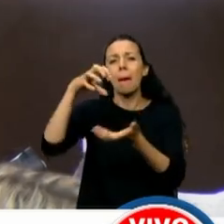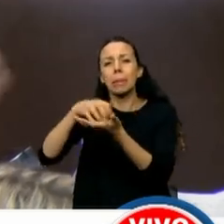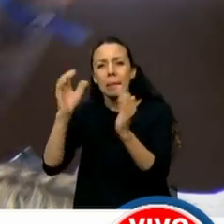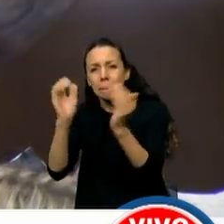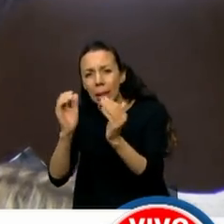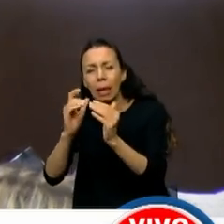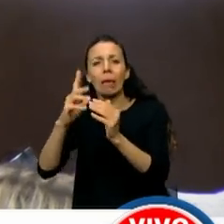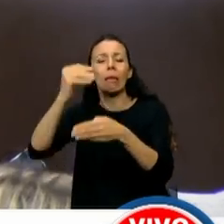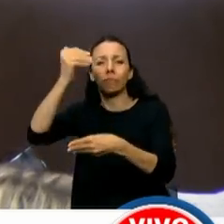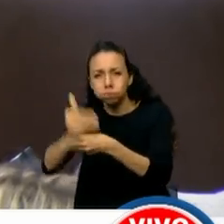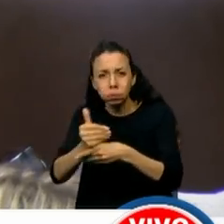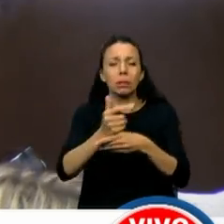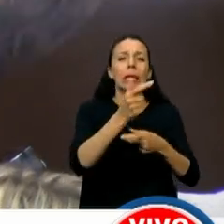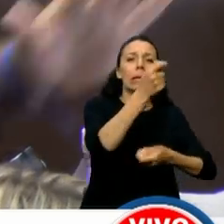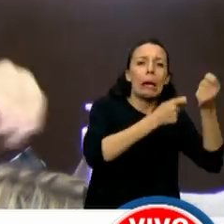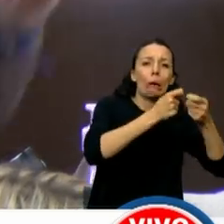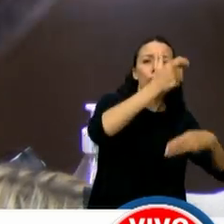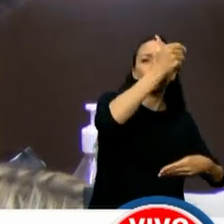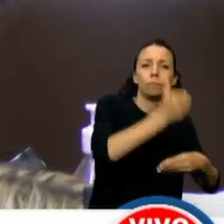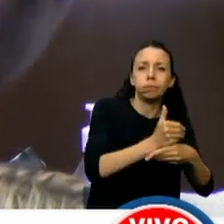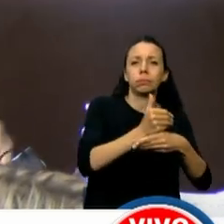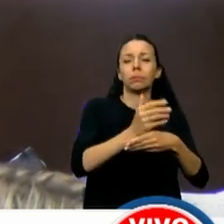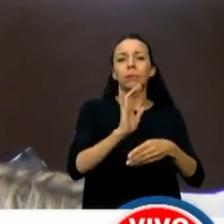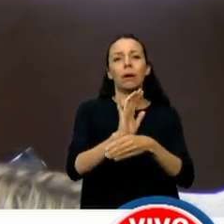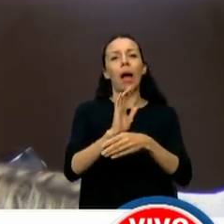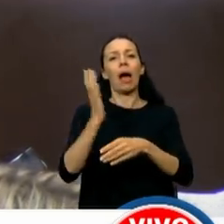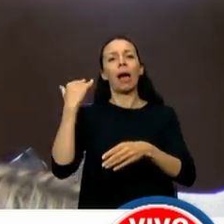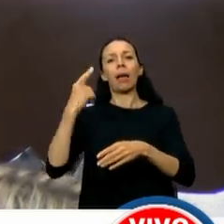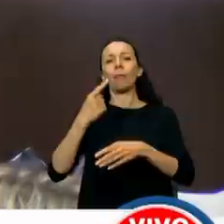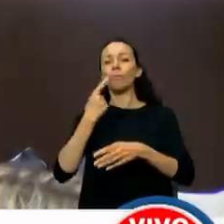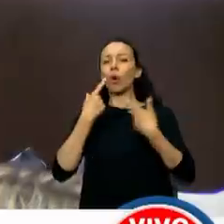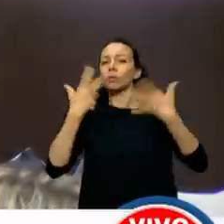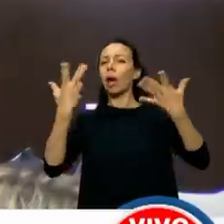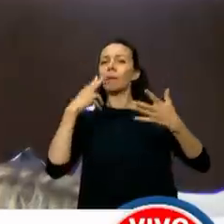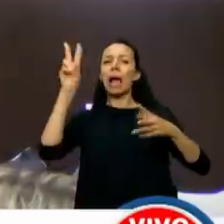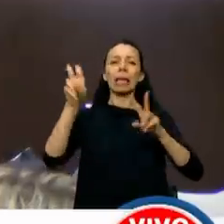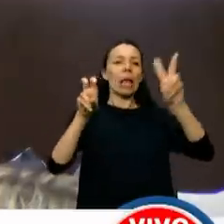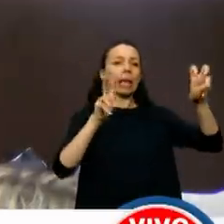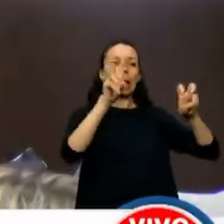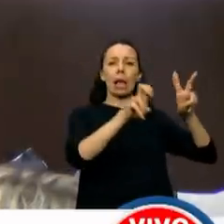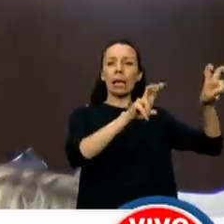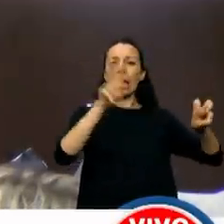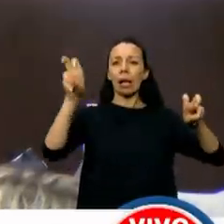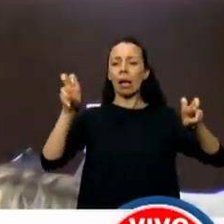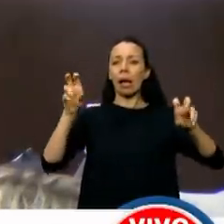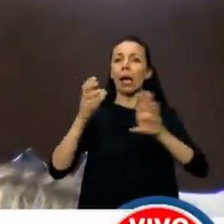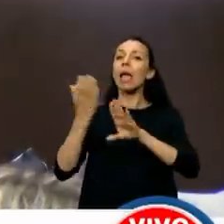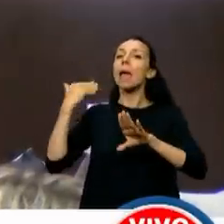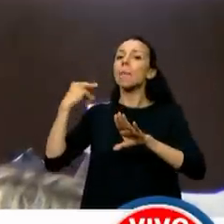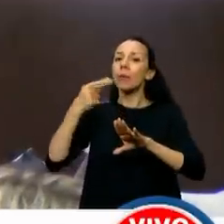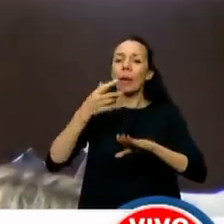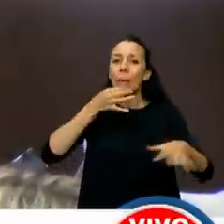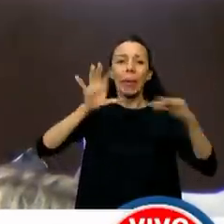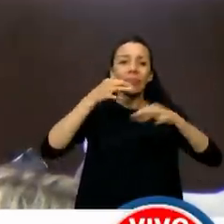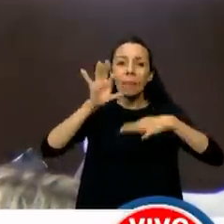negocio alguien decía la mayor propaganda que se ve oye se alquila se alquila se alquila el que veíamos en esa época se vende porque la gente vendía